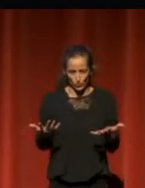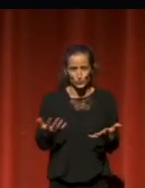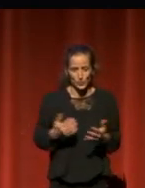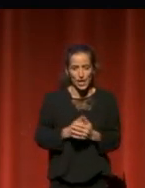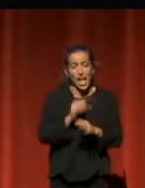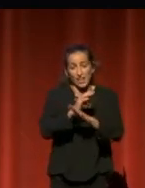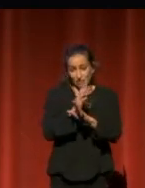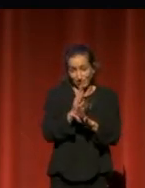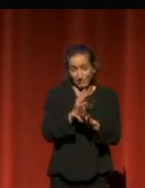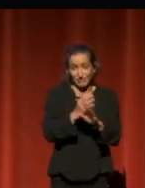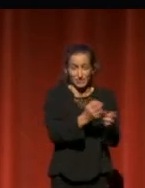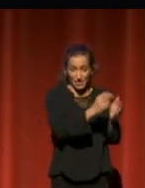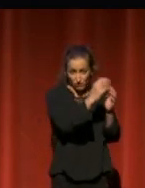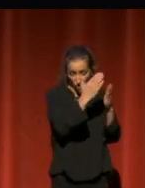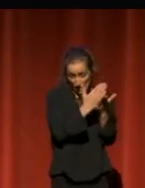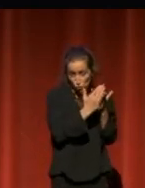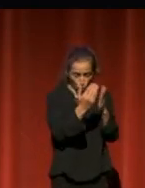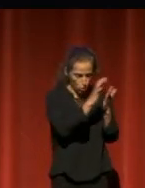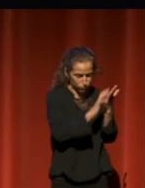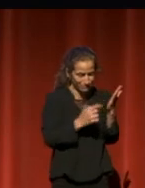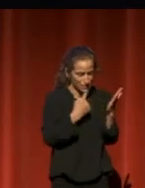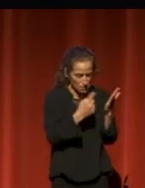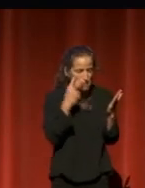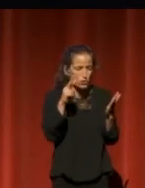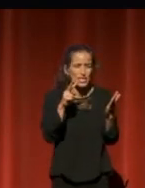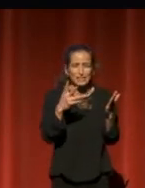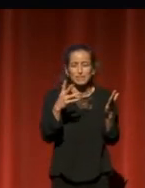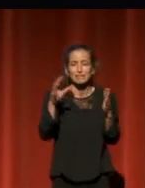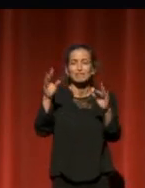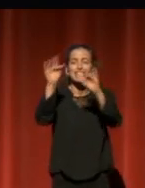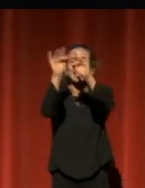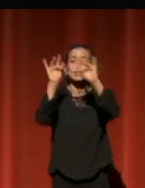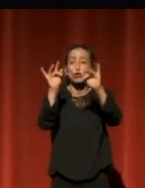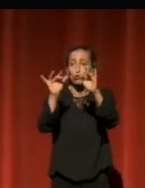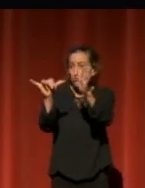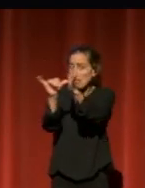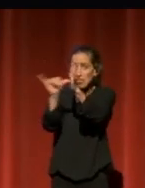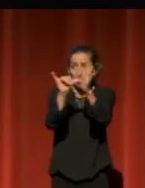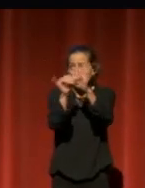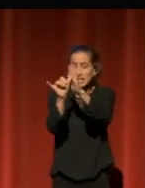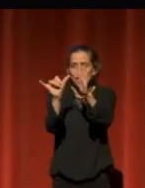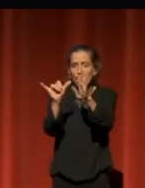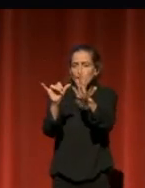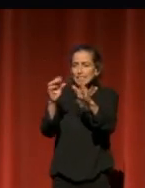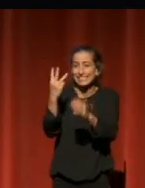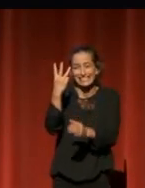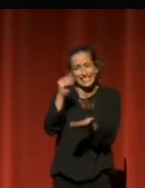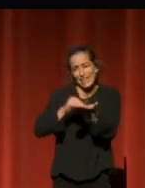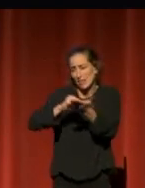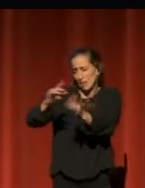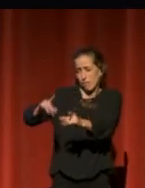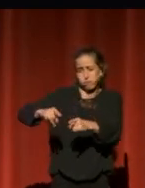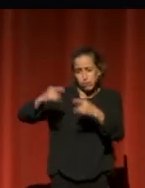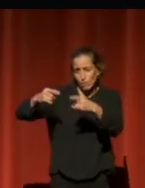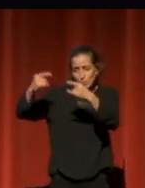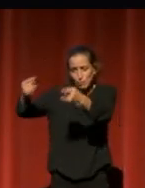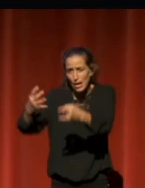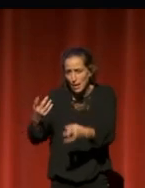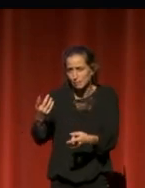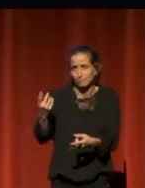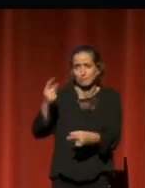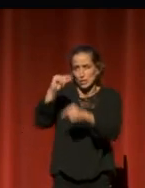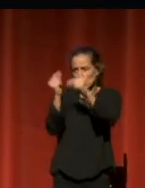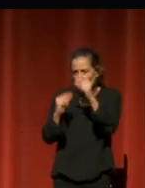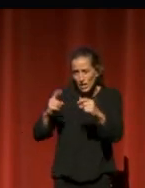comprobar cómo territorios, incluso colindantes, triplican o tercian sus esfuerzos, sus